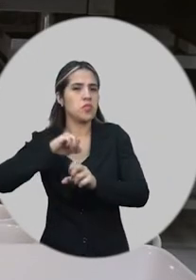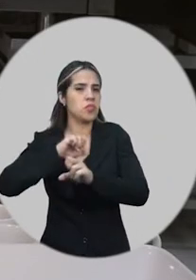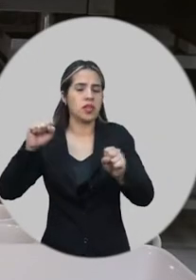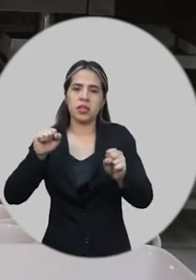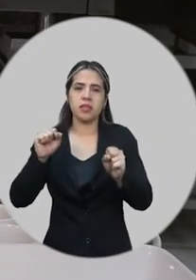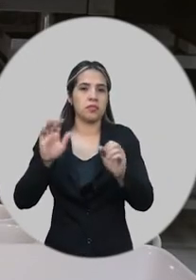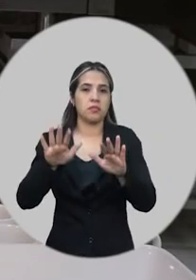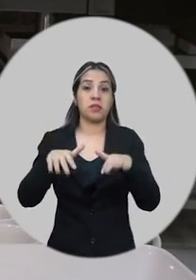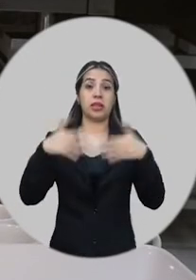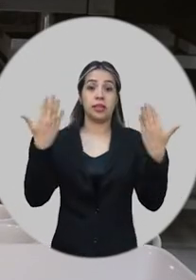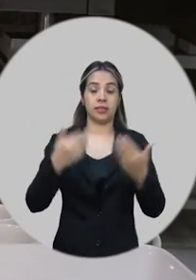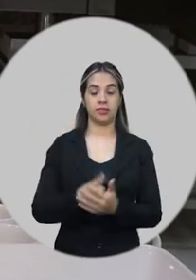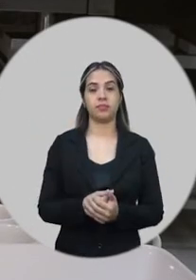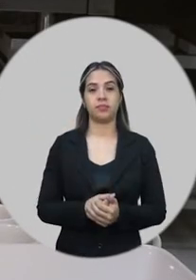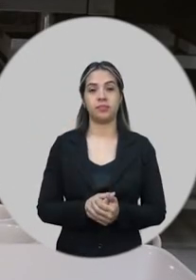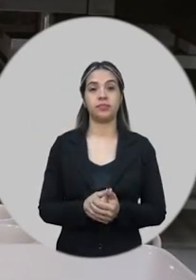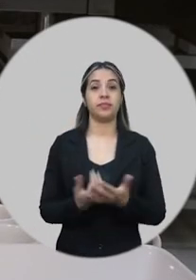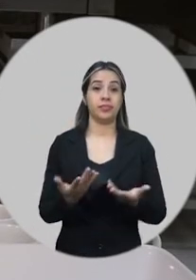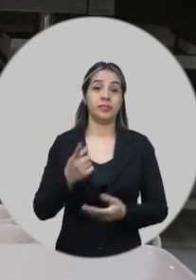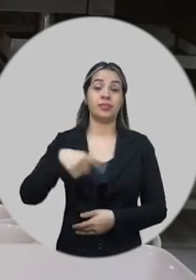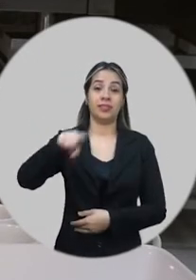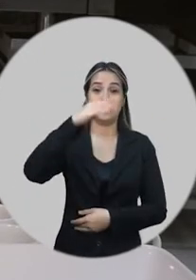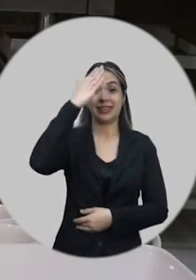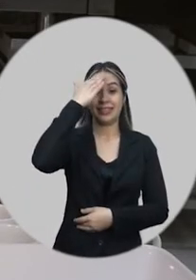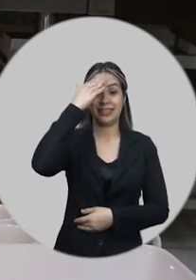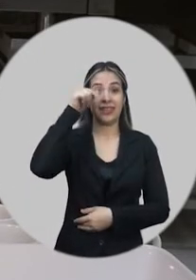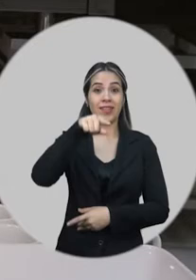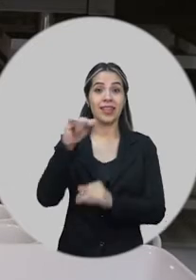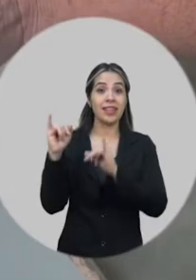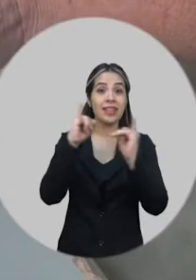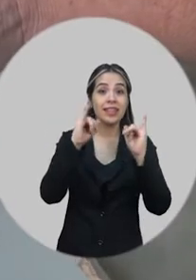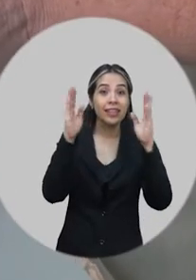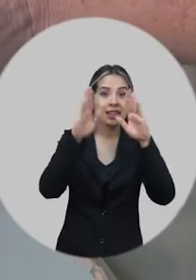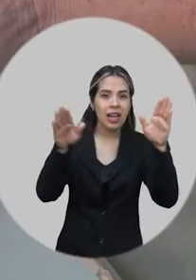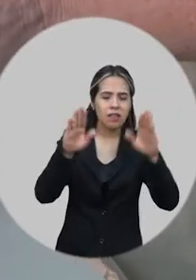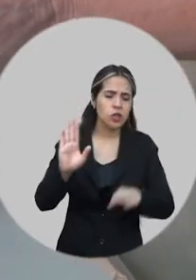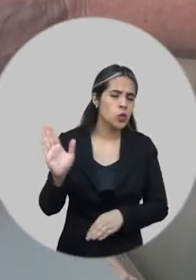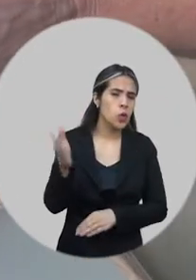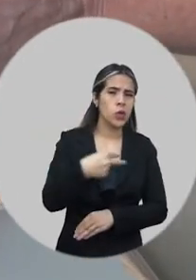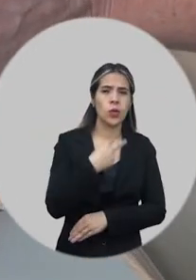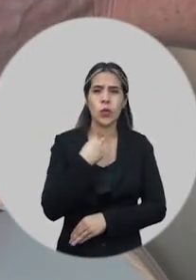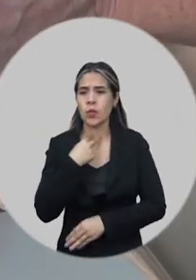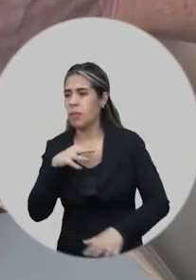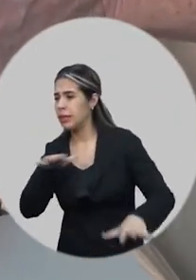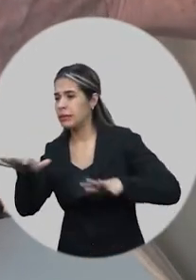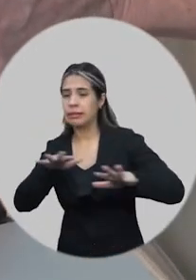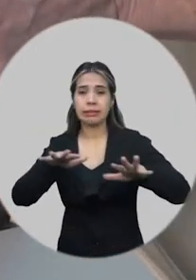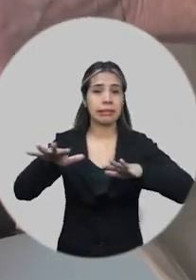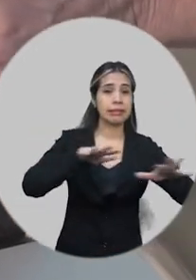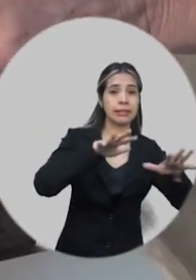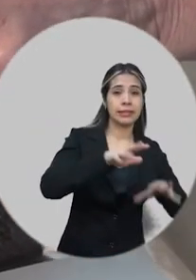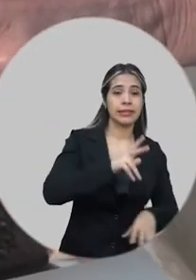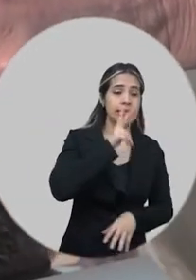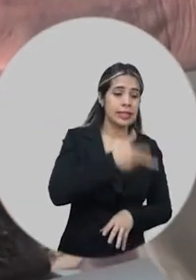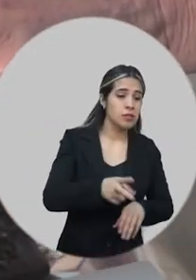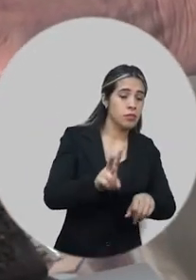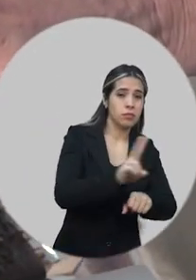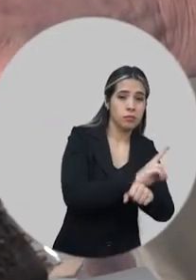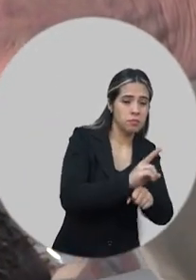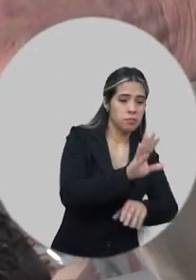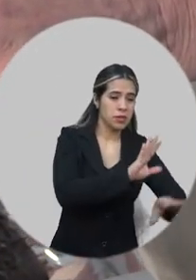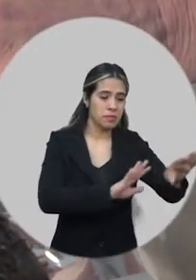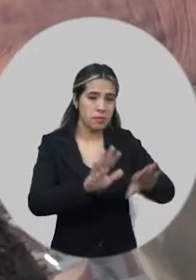caliente. Como sabemos que todos estamos súper ocupados ese día preparando la mesa, preparando a los